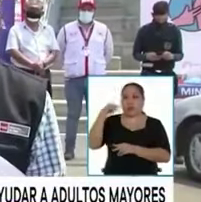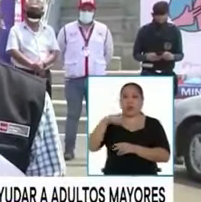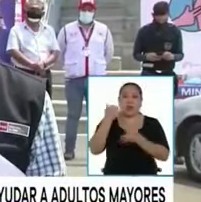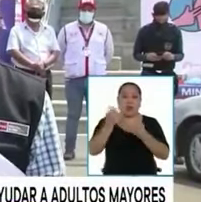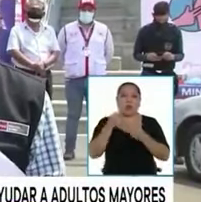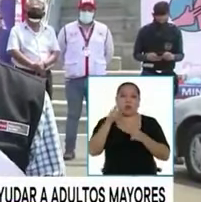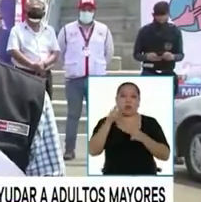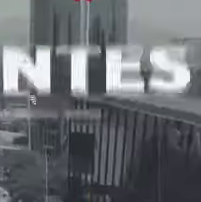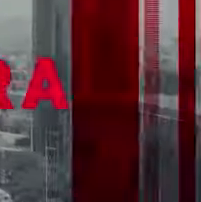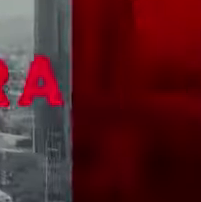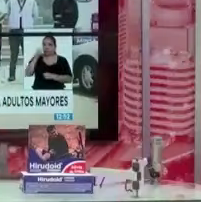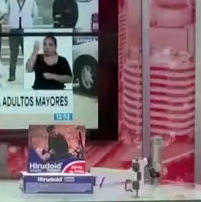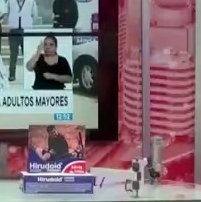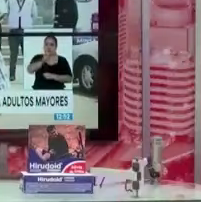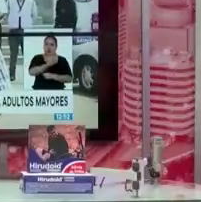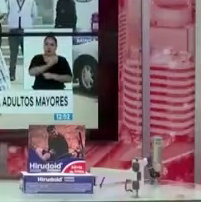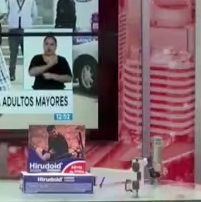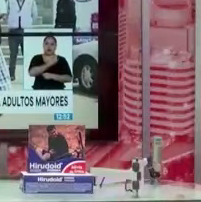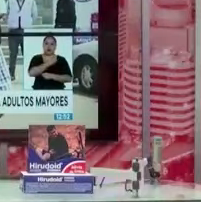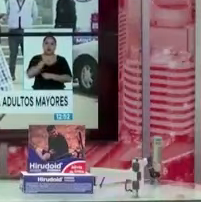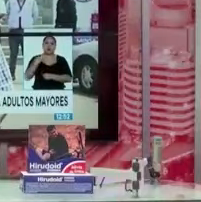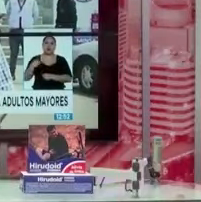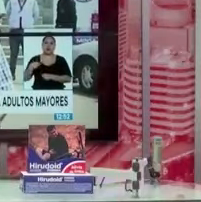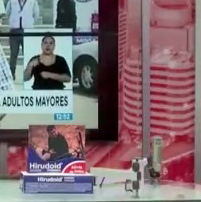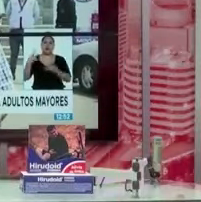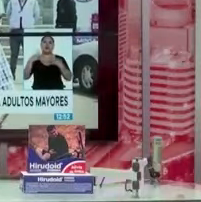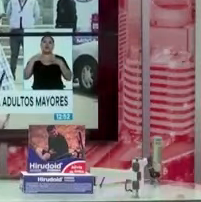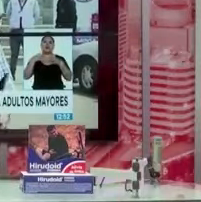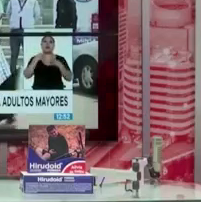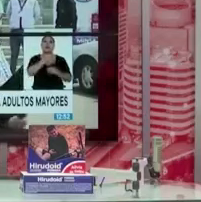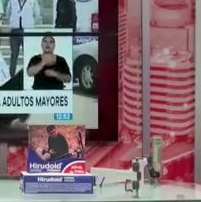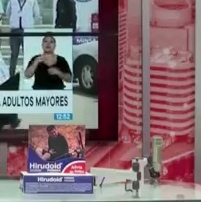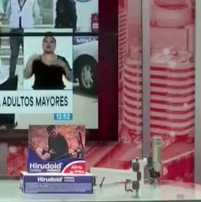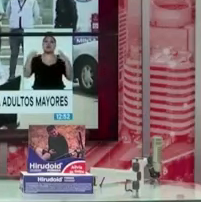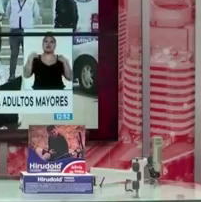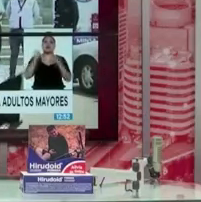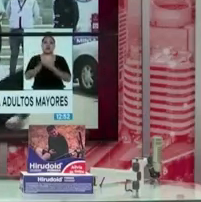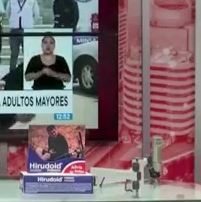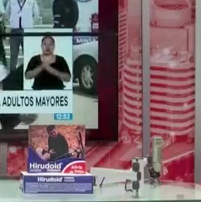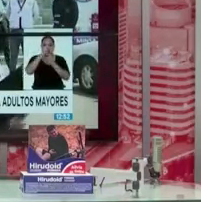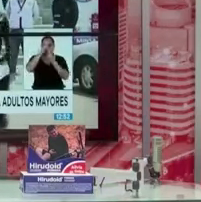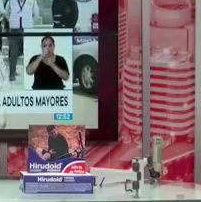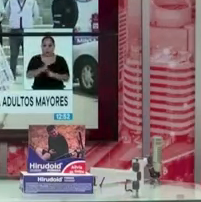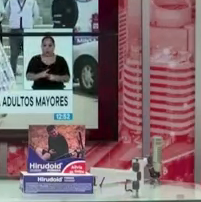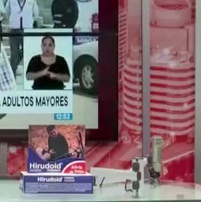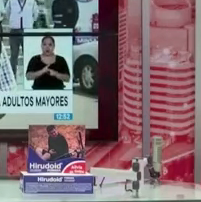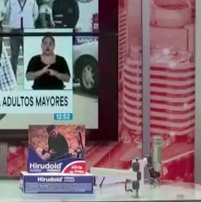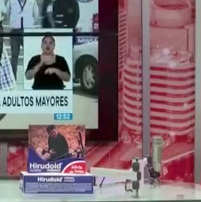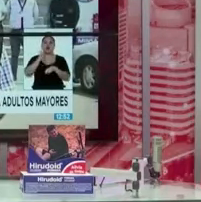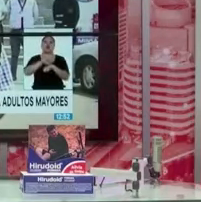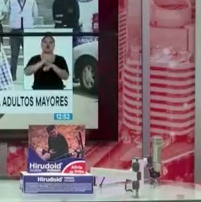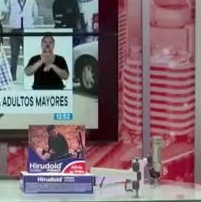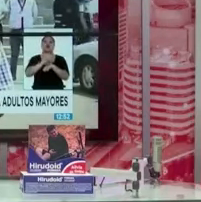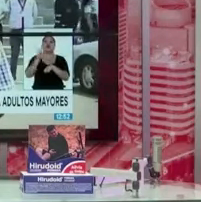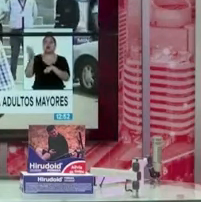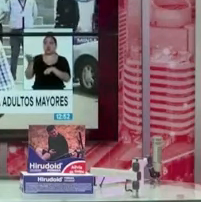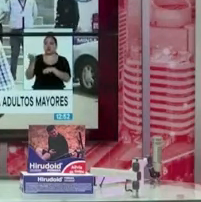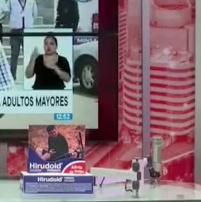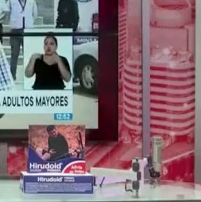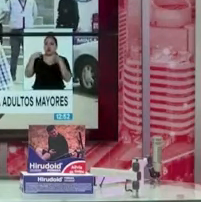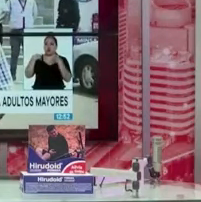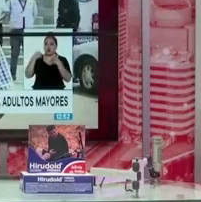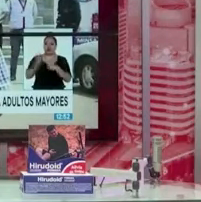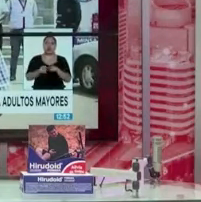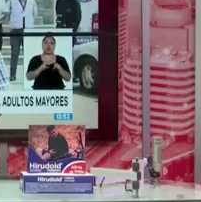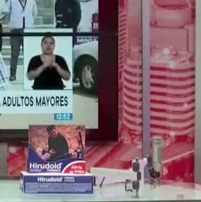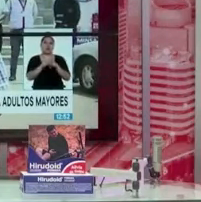tenemos que cuidarlos. ¿Ustedes se han dado cuenta de la cantidad de gente que había atrás? Miren las imágenes, los que nos están viendo por